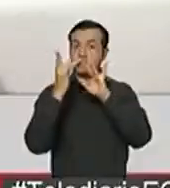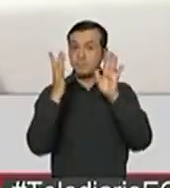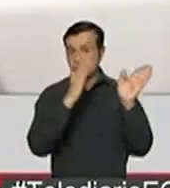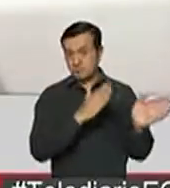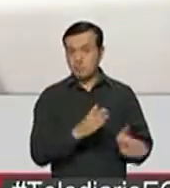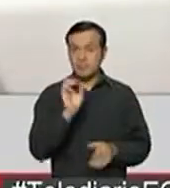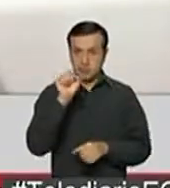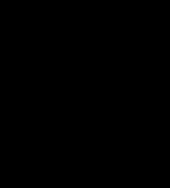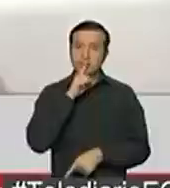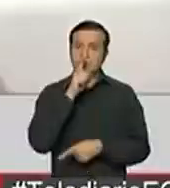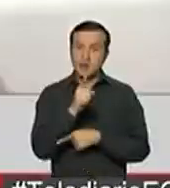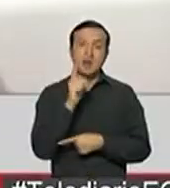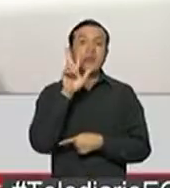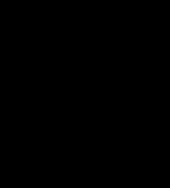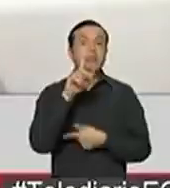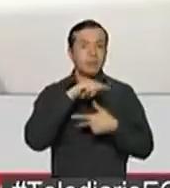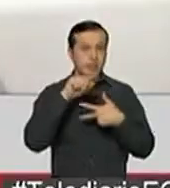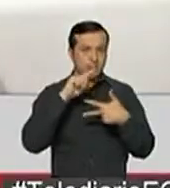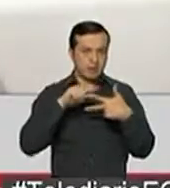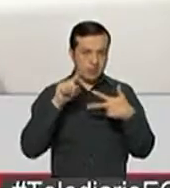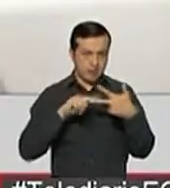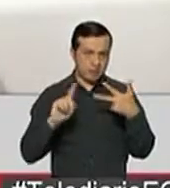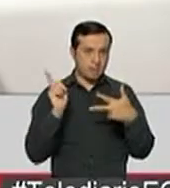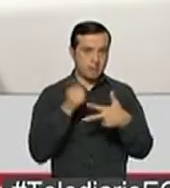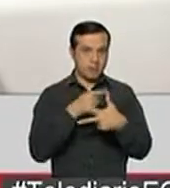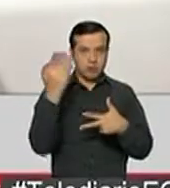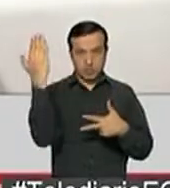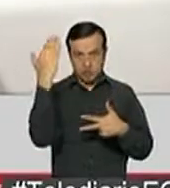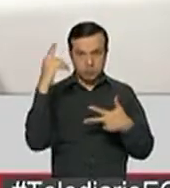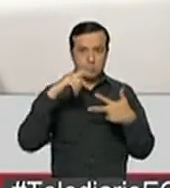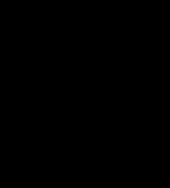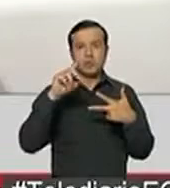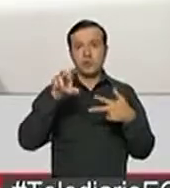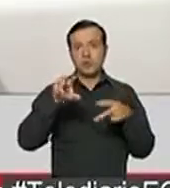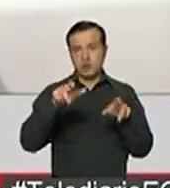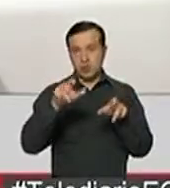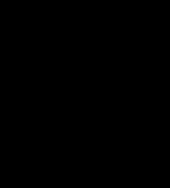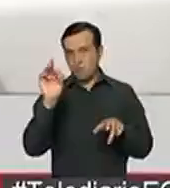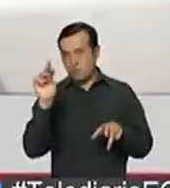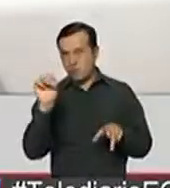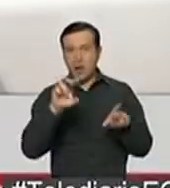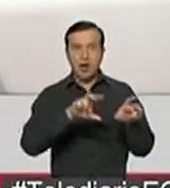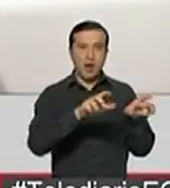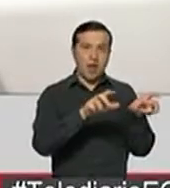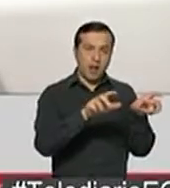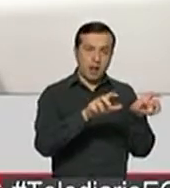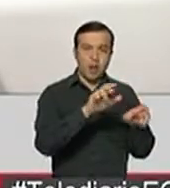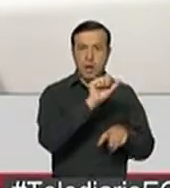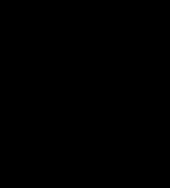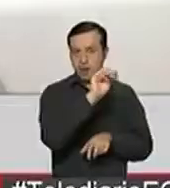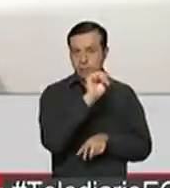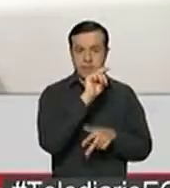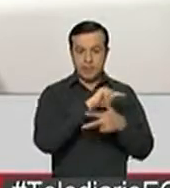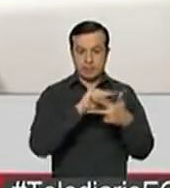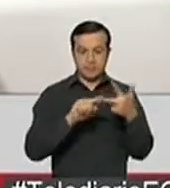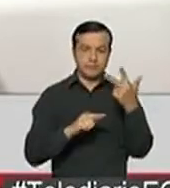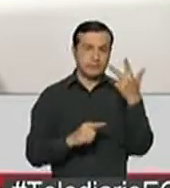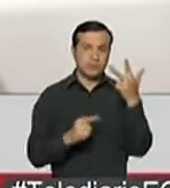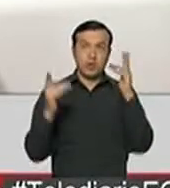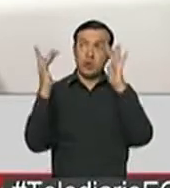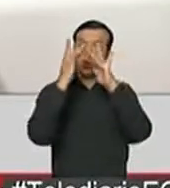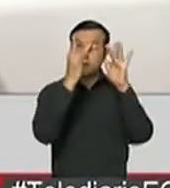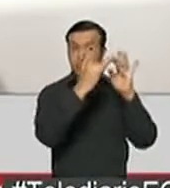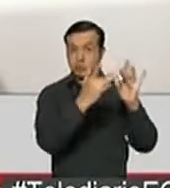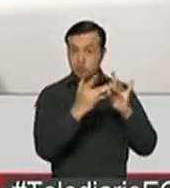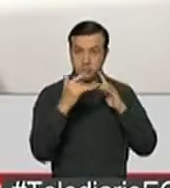el lanzamiento de 3 concursos, que va a ser el primero de televisión, luego un concurso de FM y luego un concurso de AM. Para esto y de